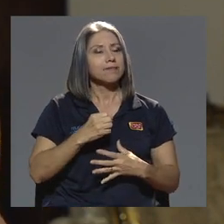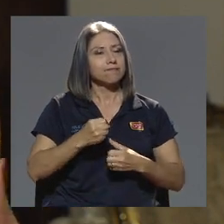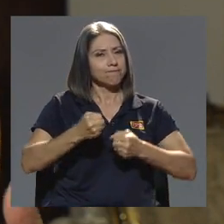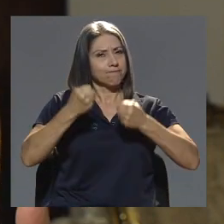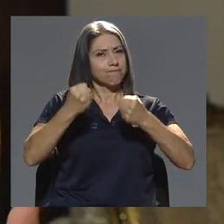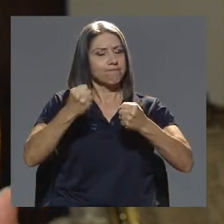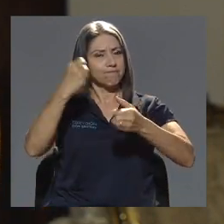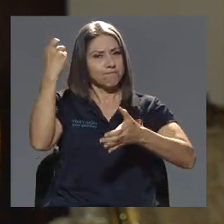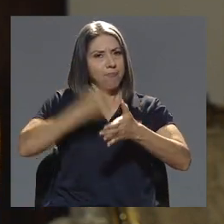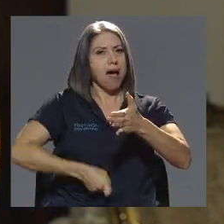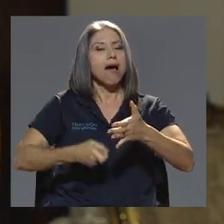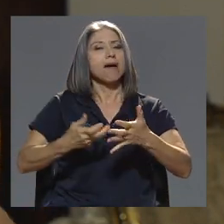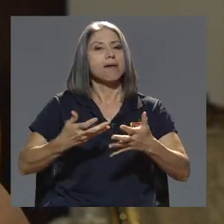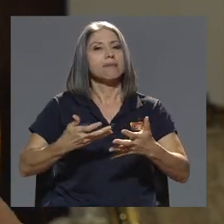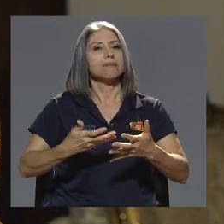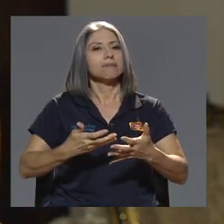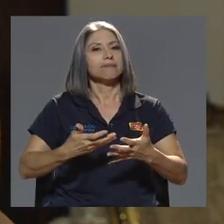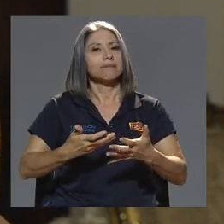plantadas.